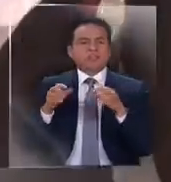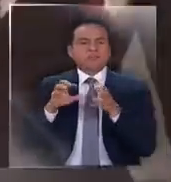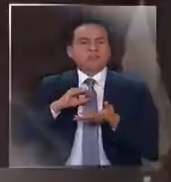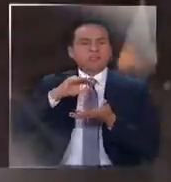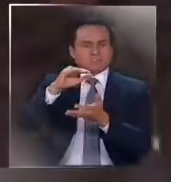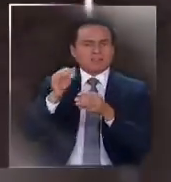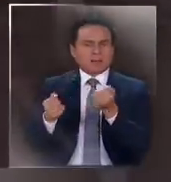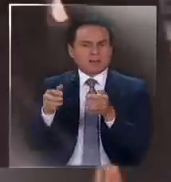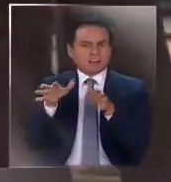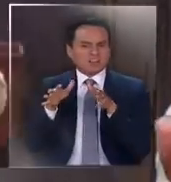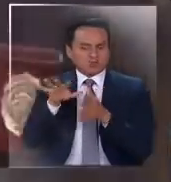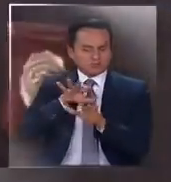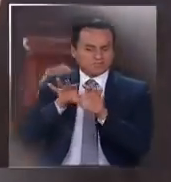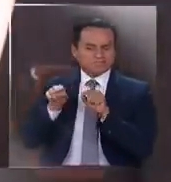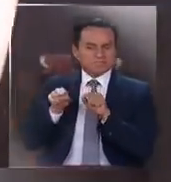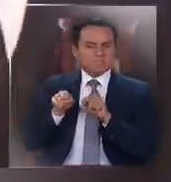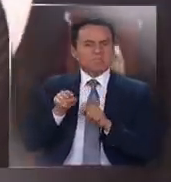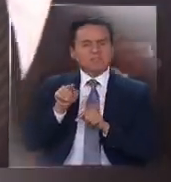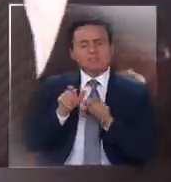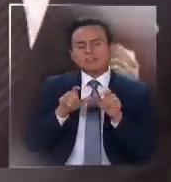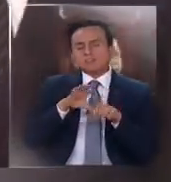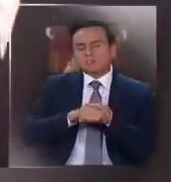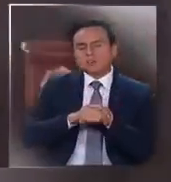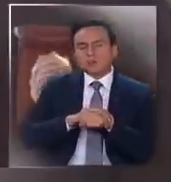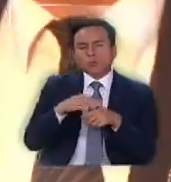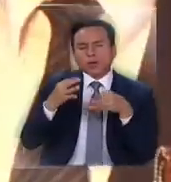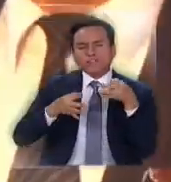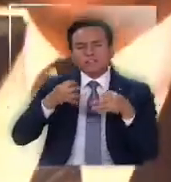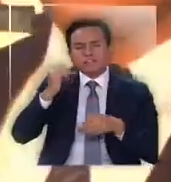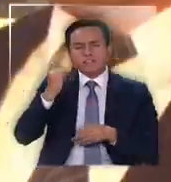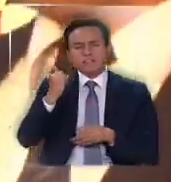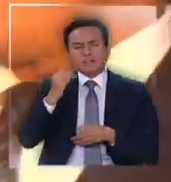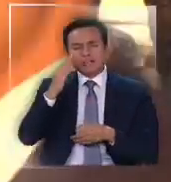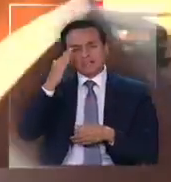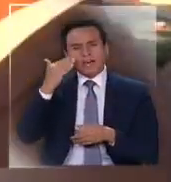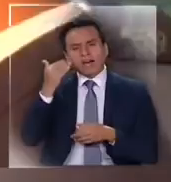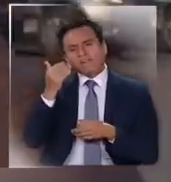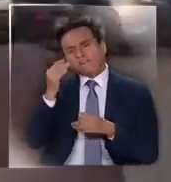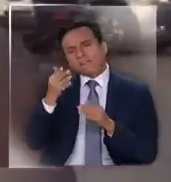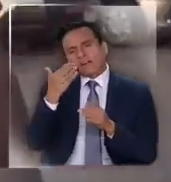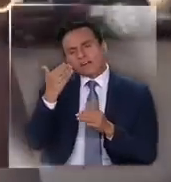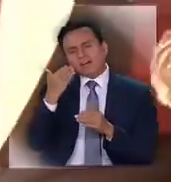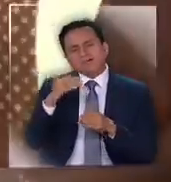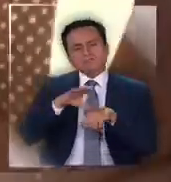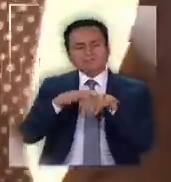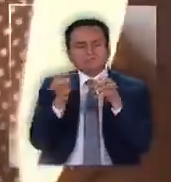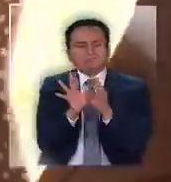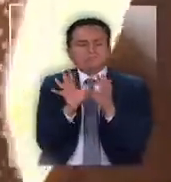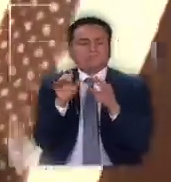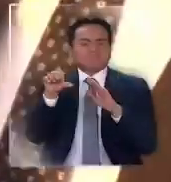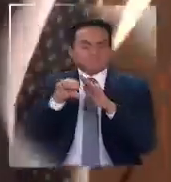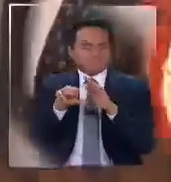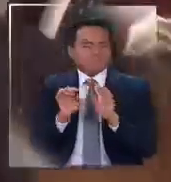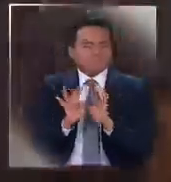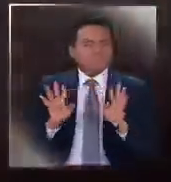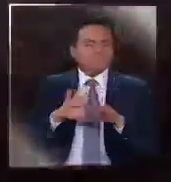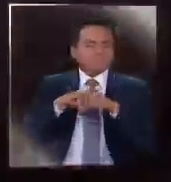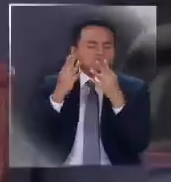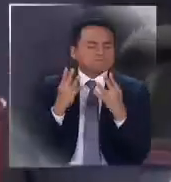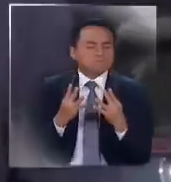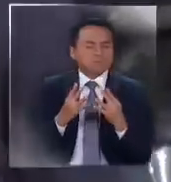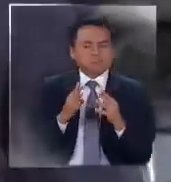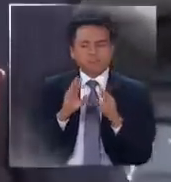Los 5 detenidos fueron formalizados el jueves en Casablanca. El tribunal determinó dejarlos en prisión preventiva, por lo que así se